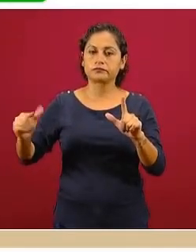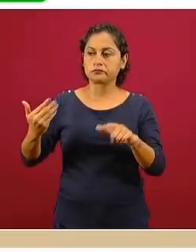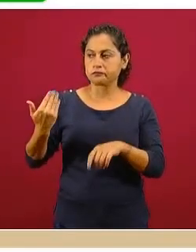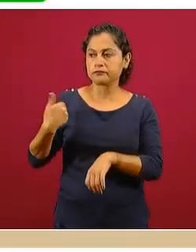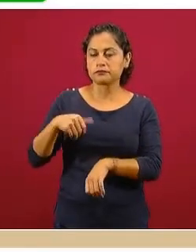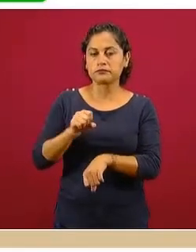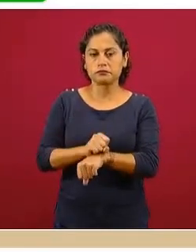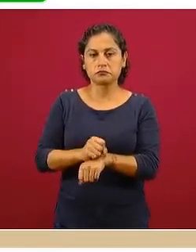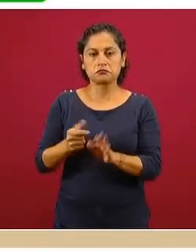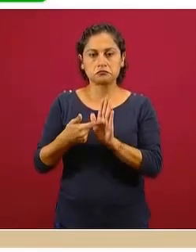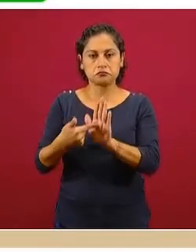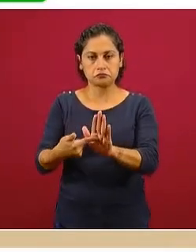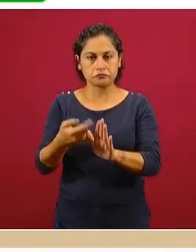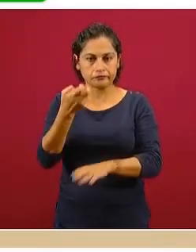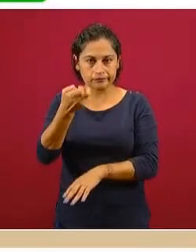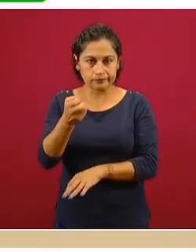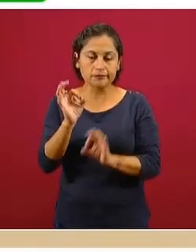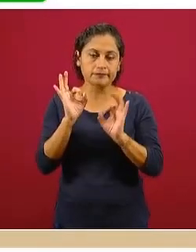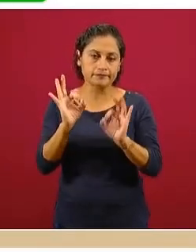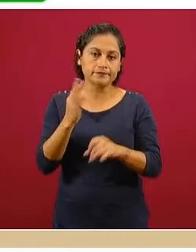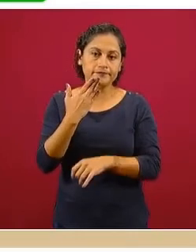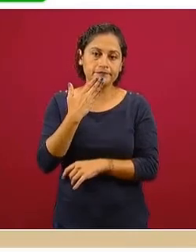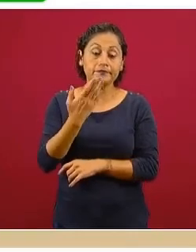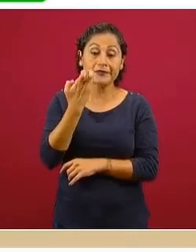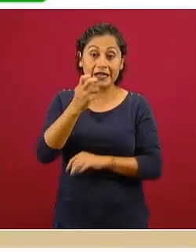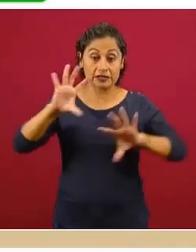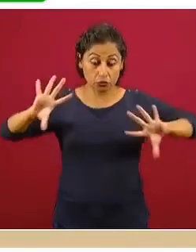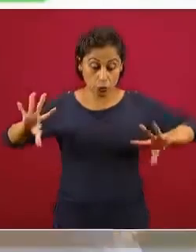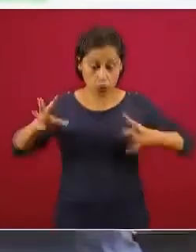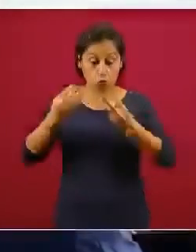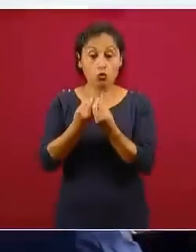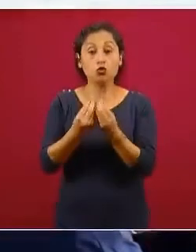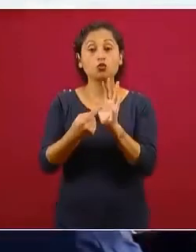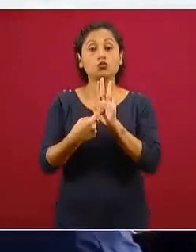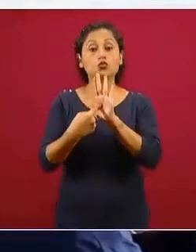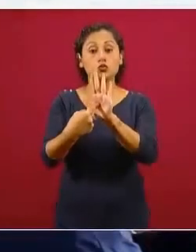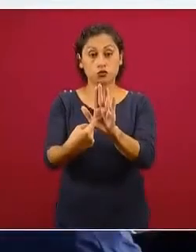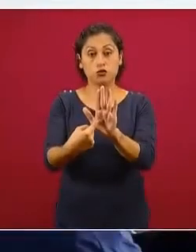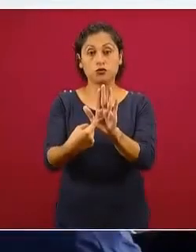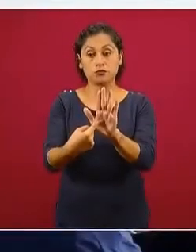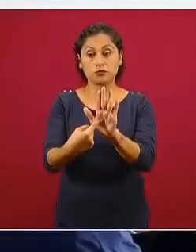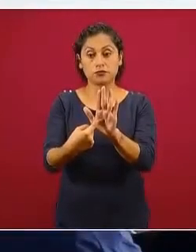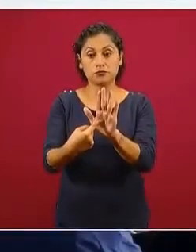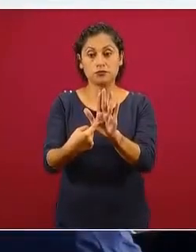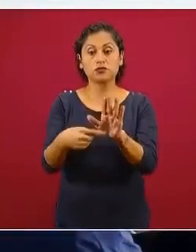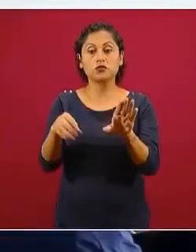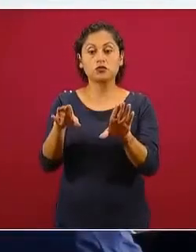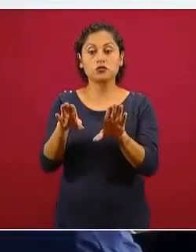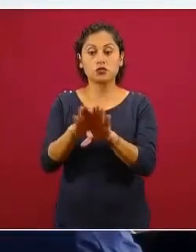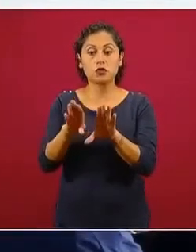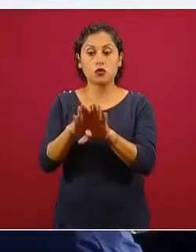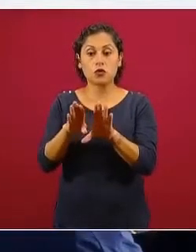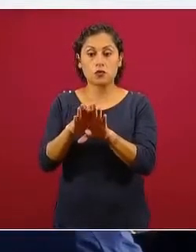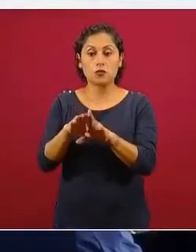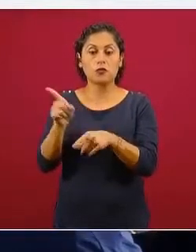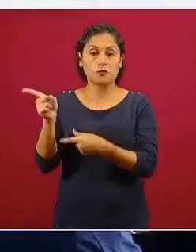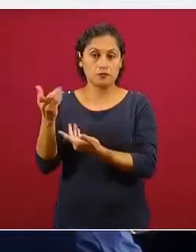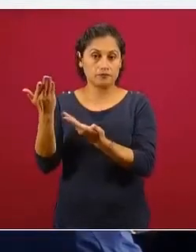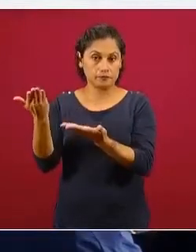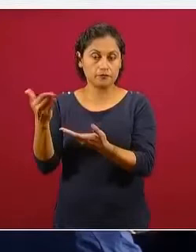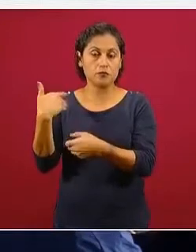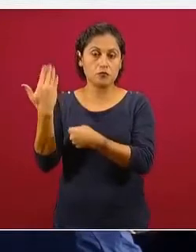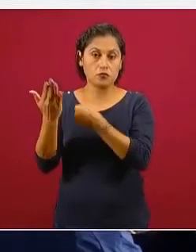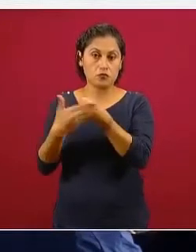semanas, y esto lógicamente es lo que va a darnos el panorama de la siguiente tendencia cuando veamos la